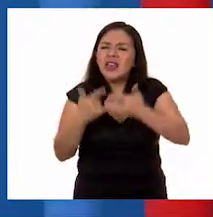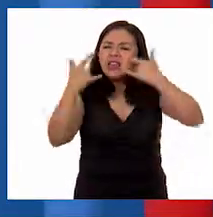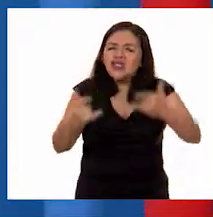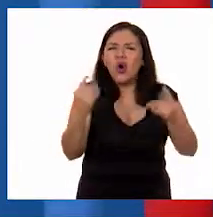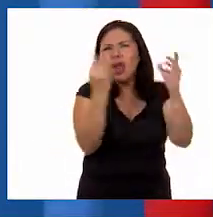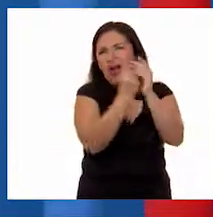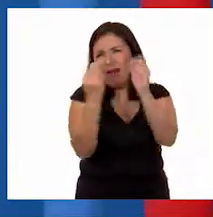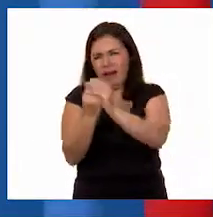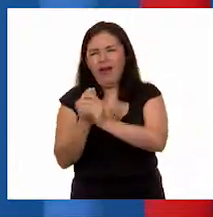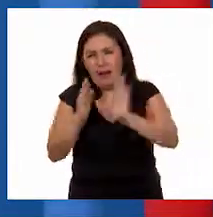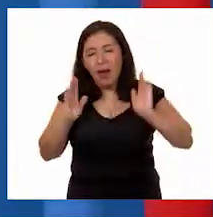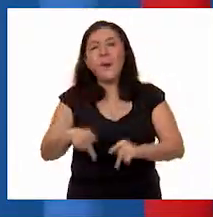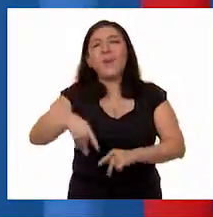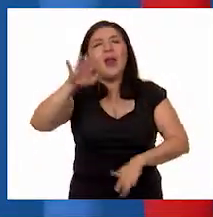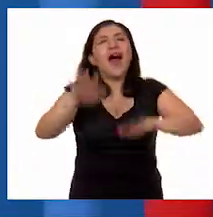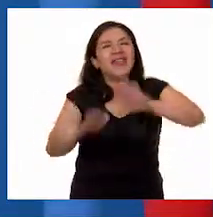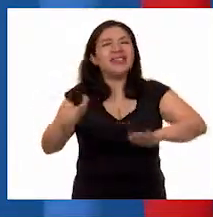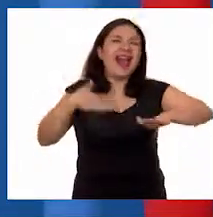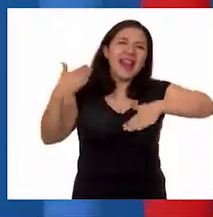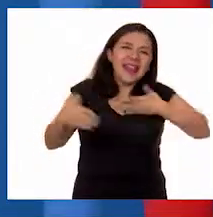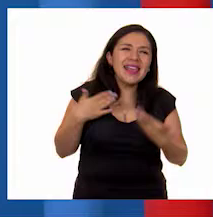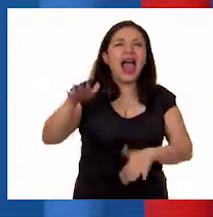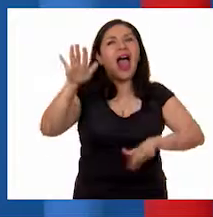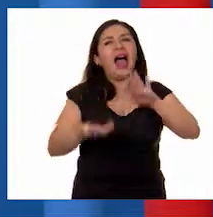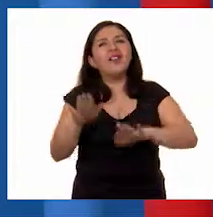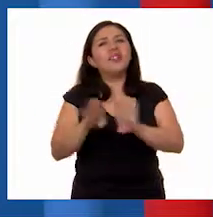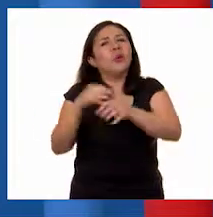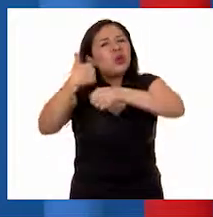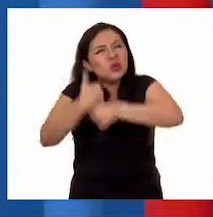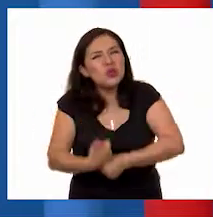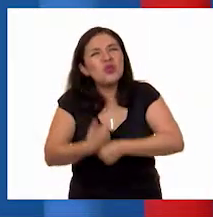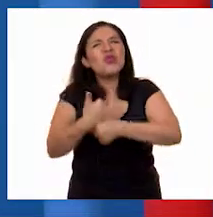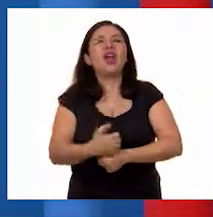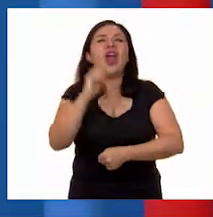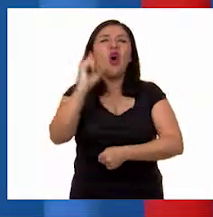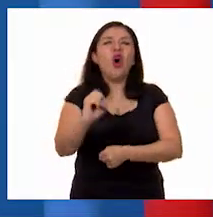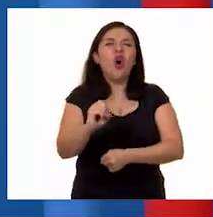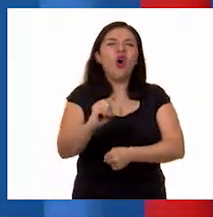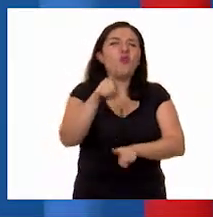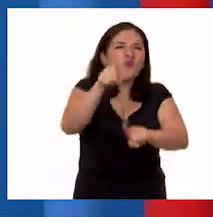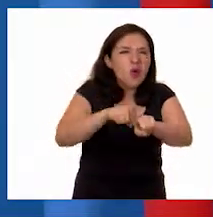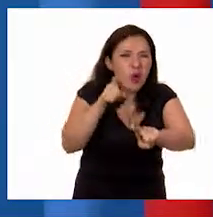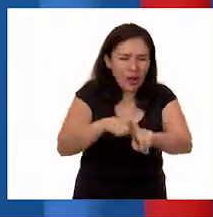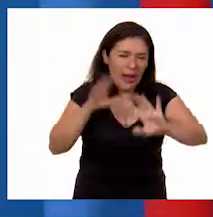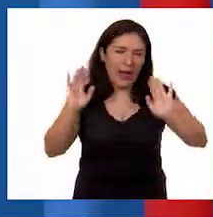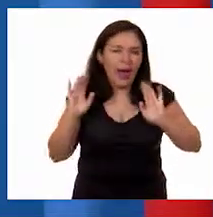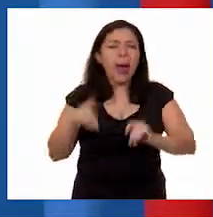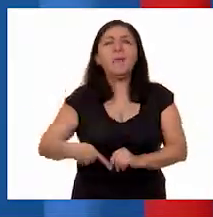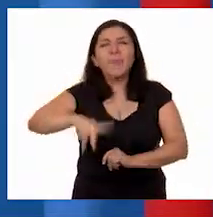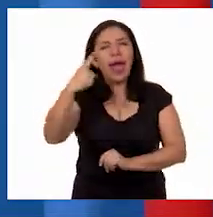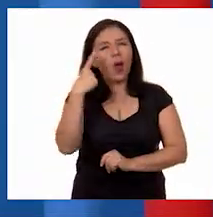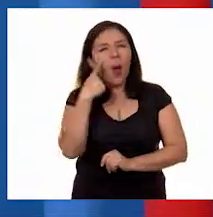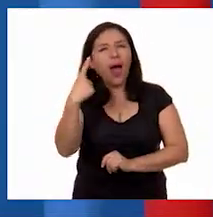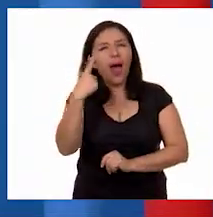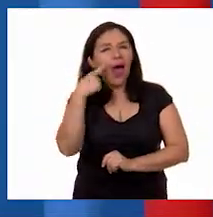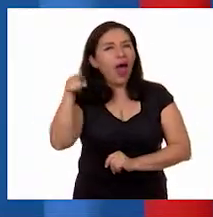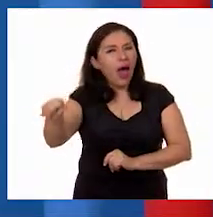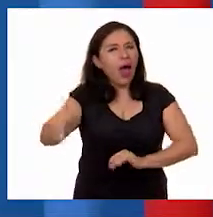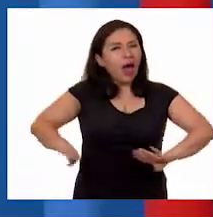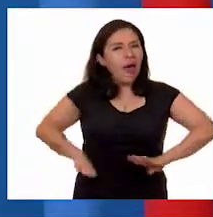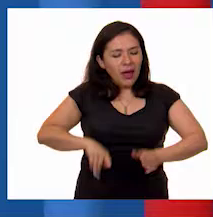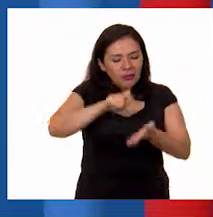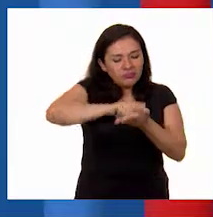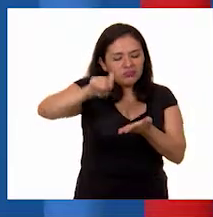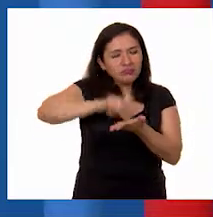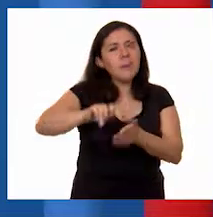historias, a veces con humor, otras con cierto drama, ironía o hasta sarcasmo, una de sus constantes es que en su